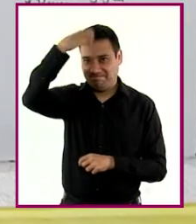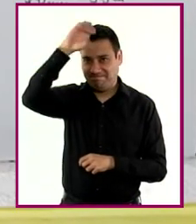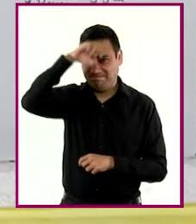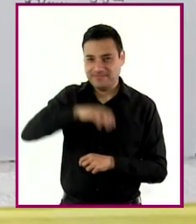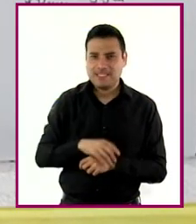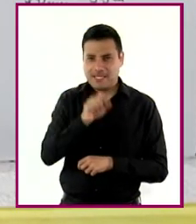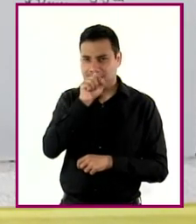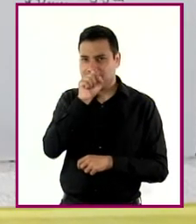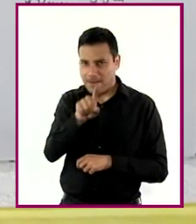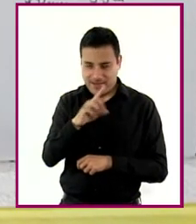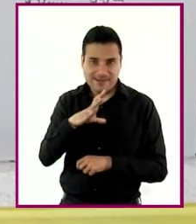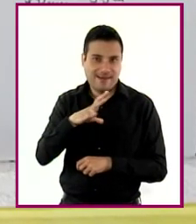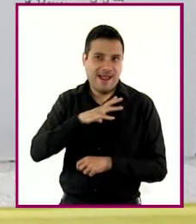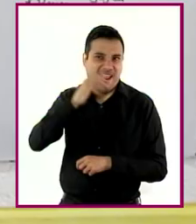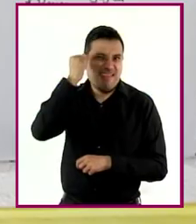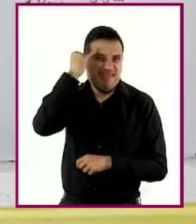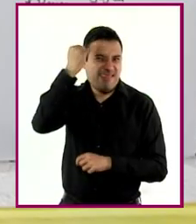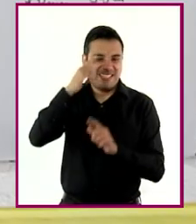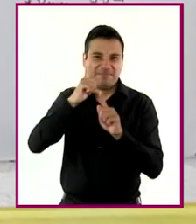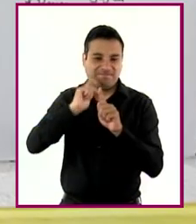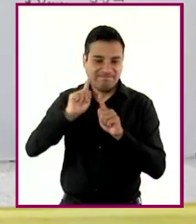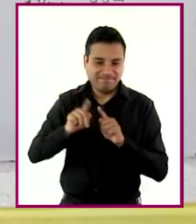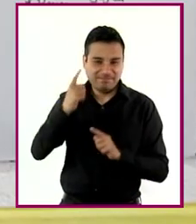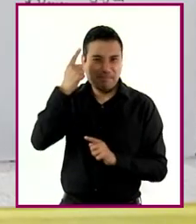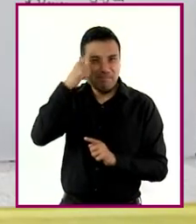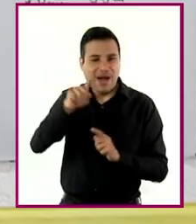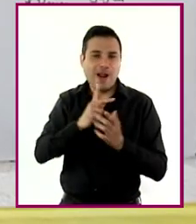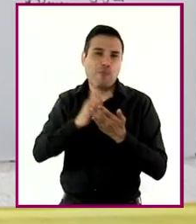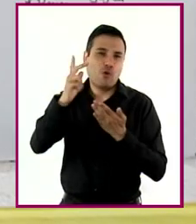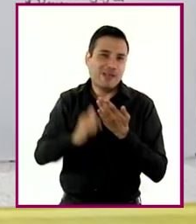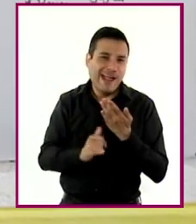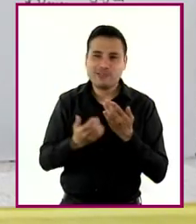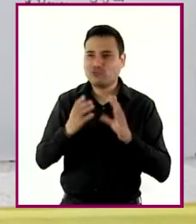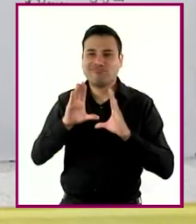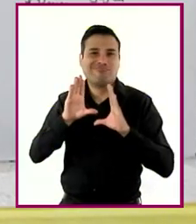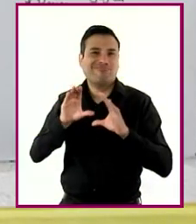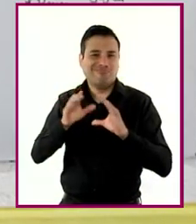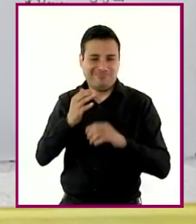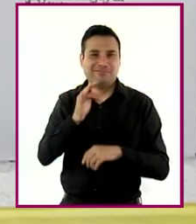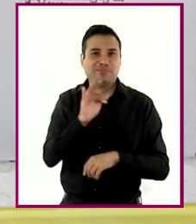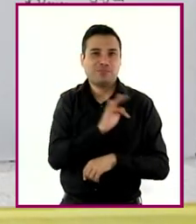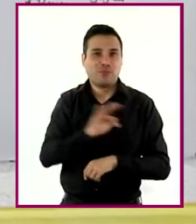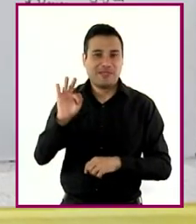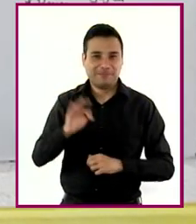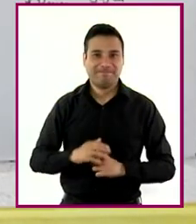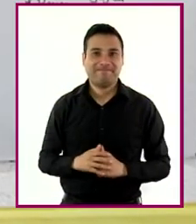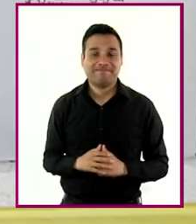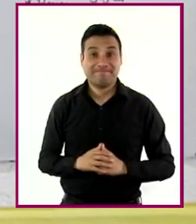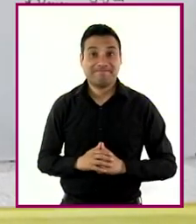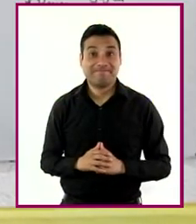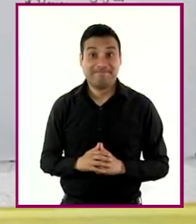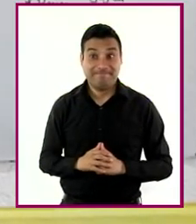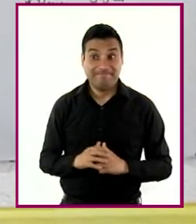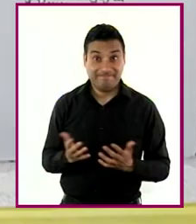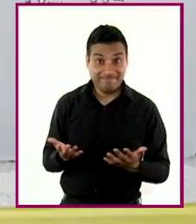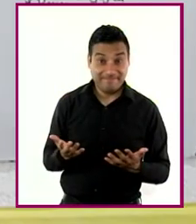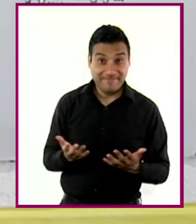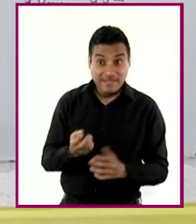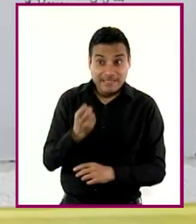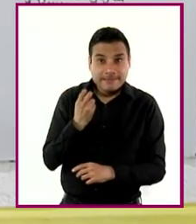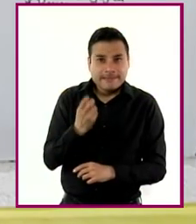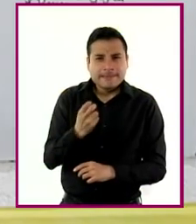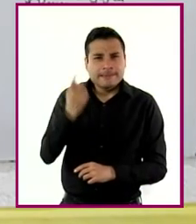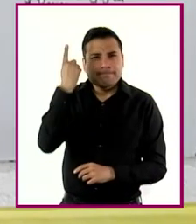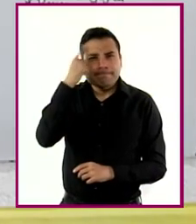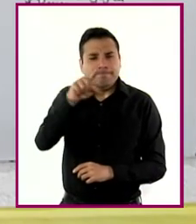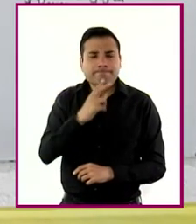ideas para ponerlas en marcha en diferentes proyectos que nos propongamos, que nos permitan reconocer